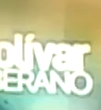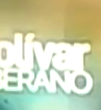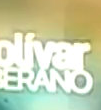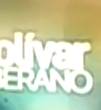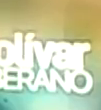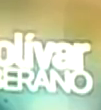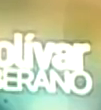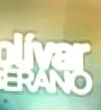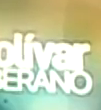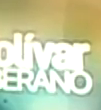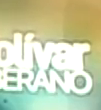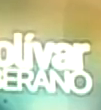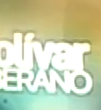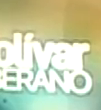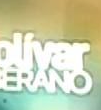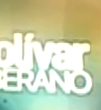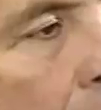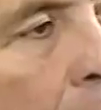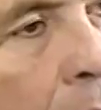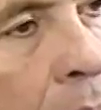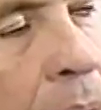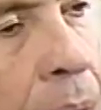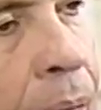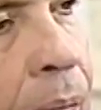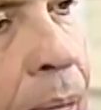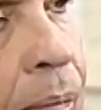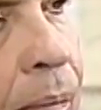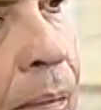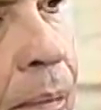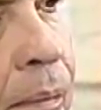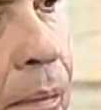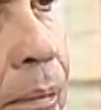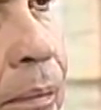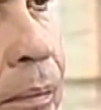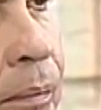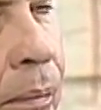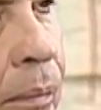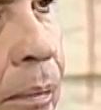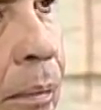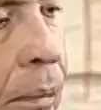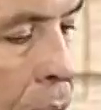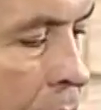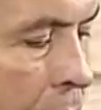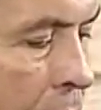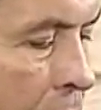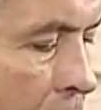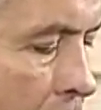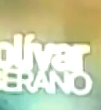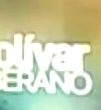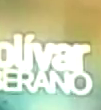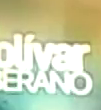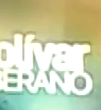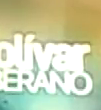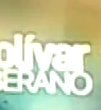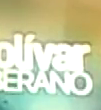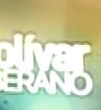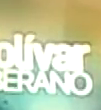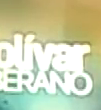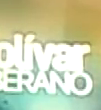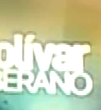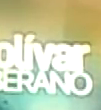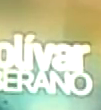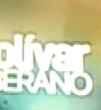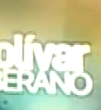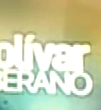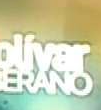es el responsable de traerme las toneladas de oro y producir cada vez más. Yo he decretado un proceso